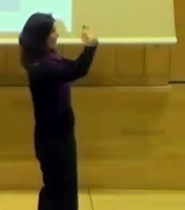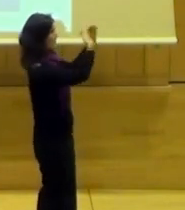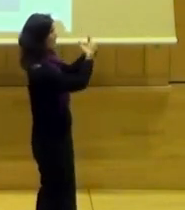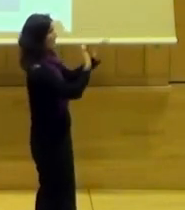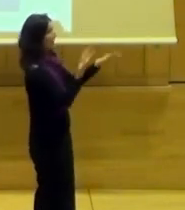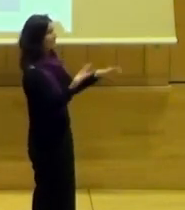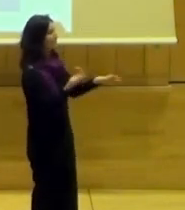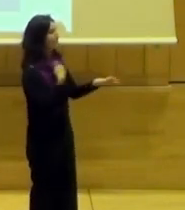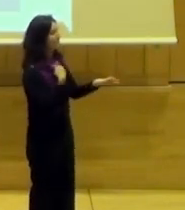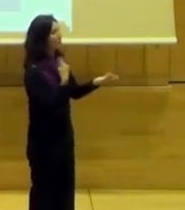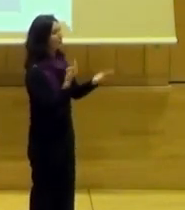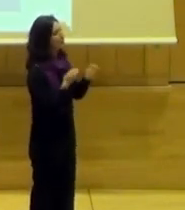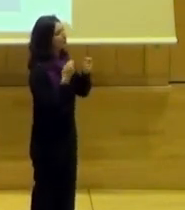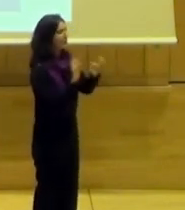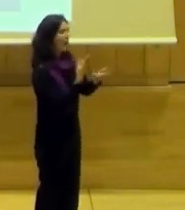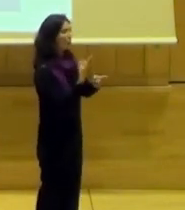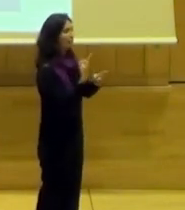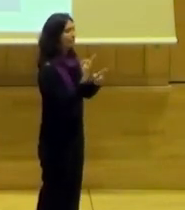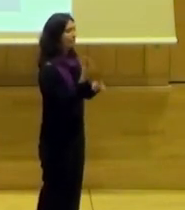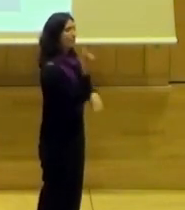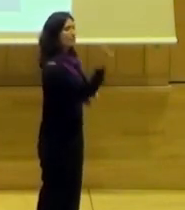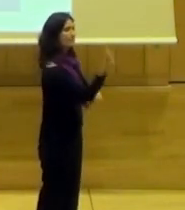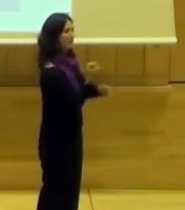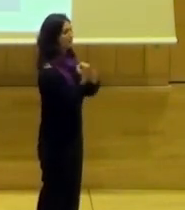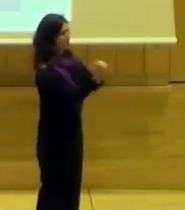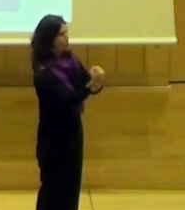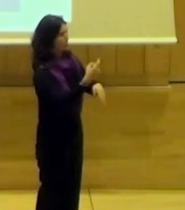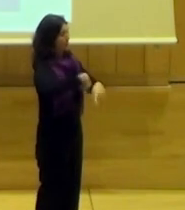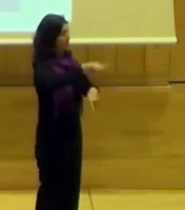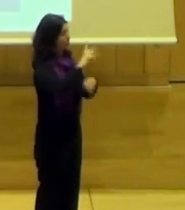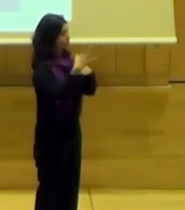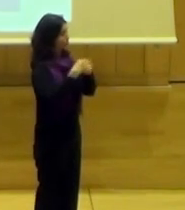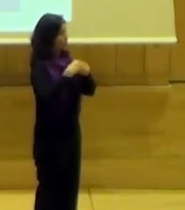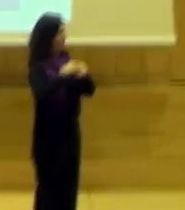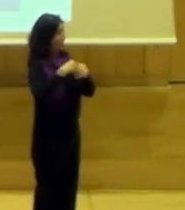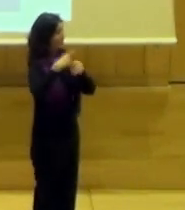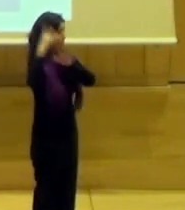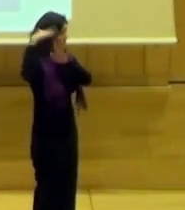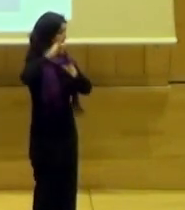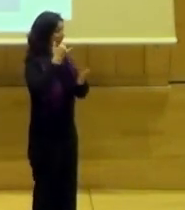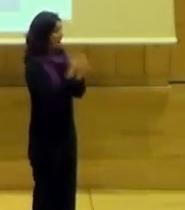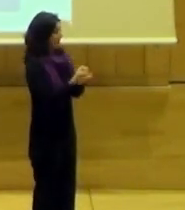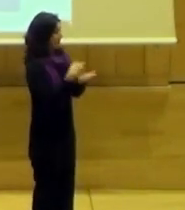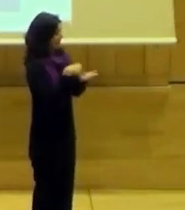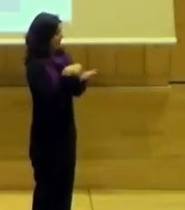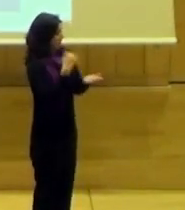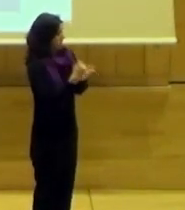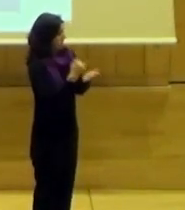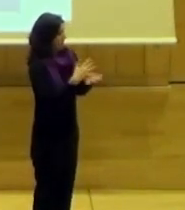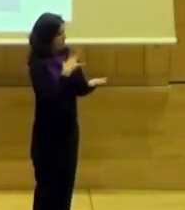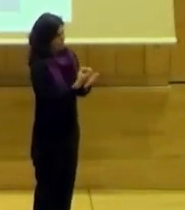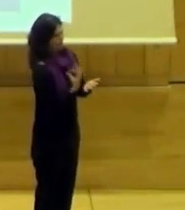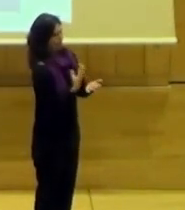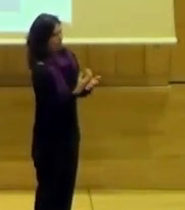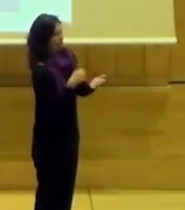siempre pues le pusimos un elemento de apoyo y control para que los propios usuarios, la aplicación está, por supuesto, en castellano y también